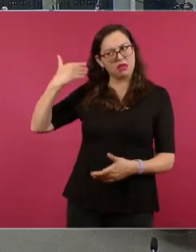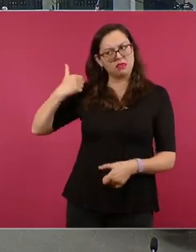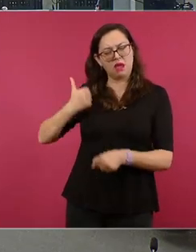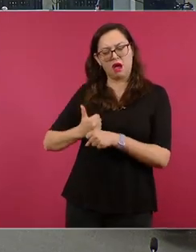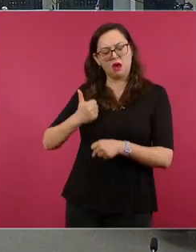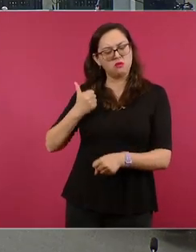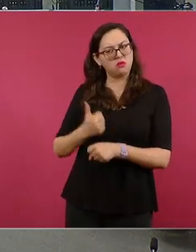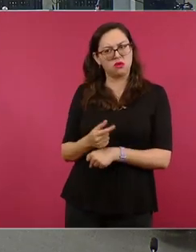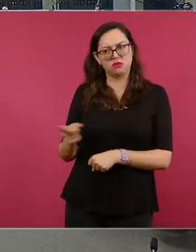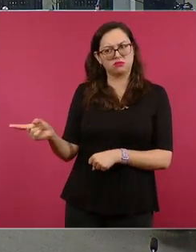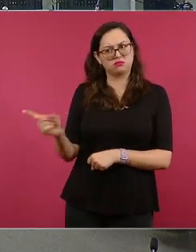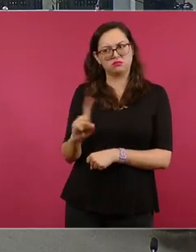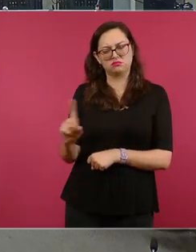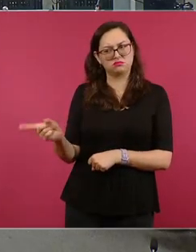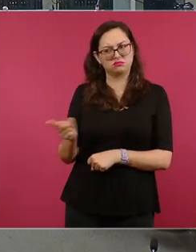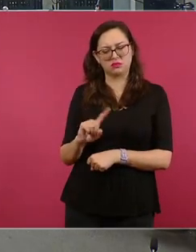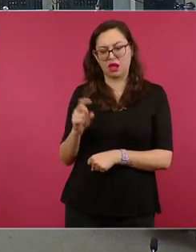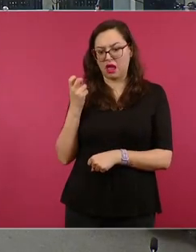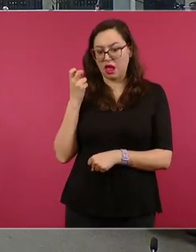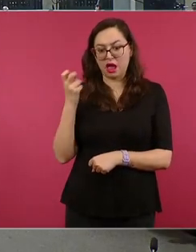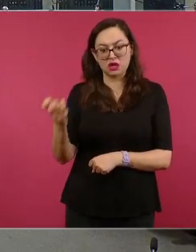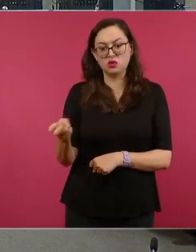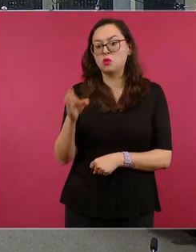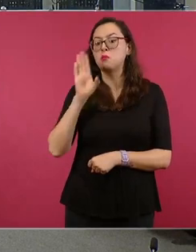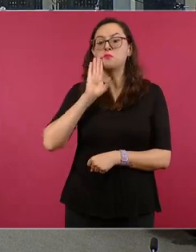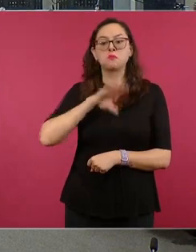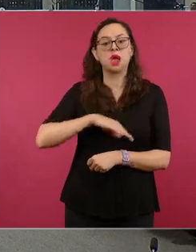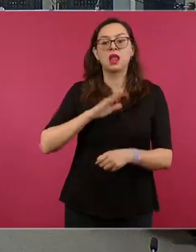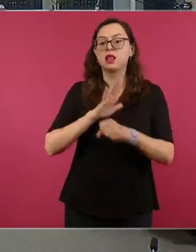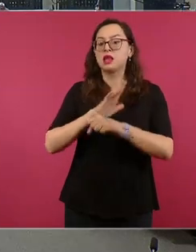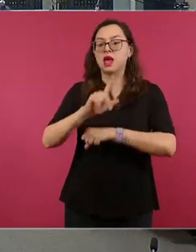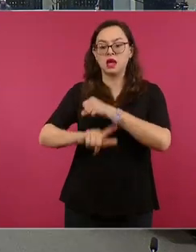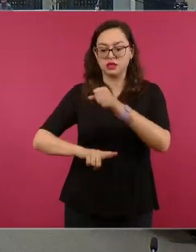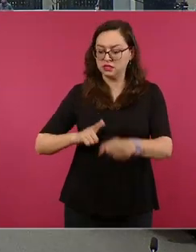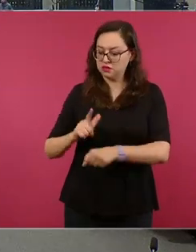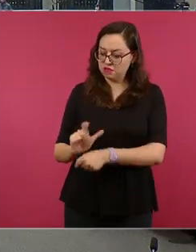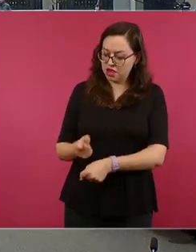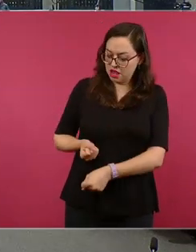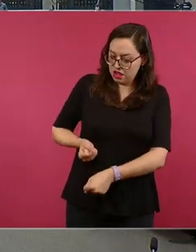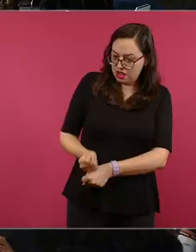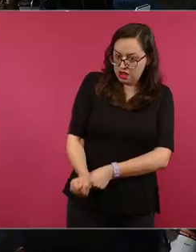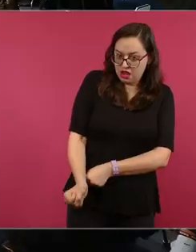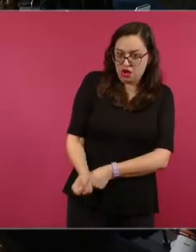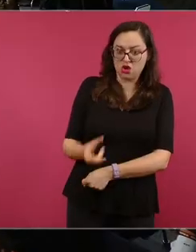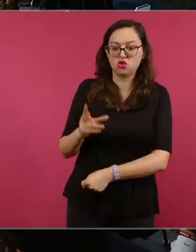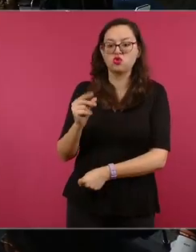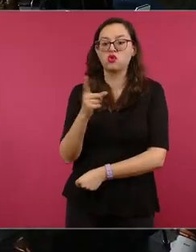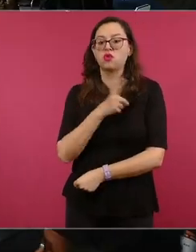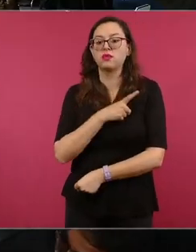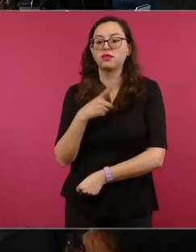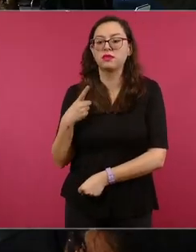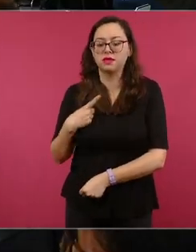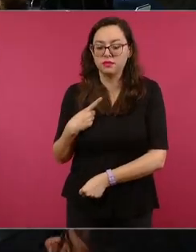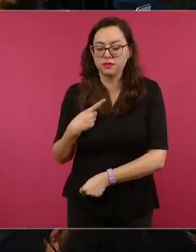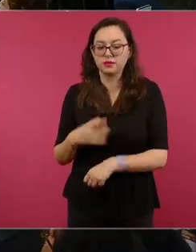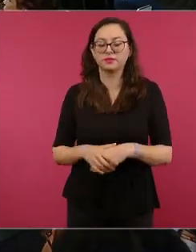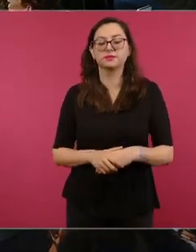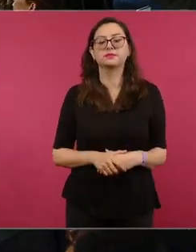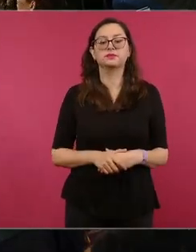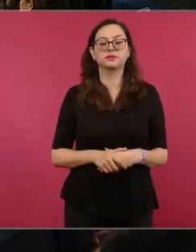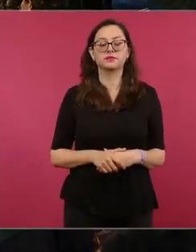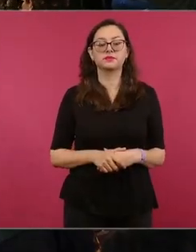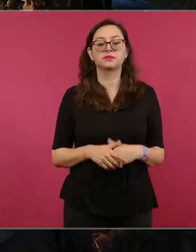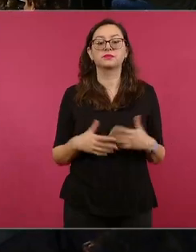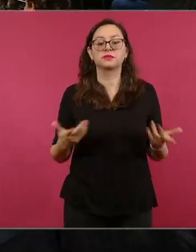que se puede seguir conservando costumbres y tradiciones sin que se lastime a ningún ser vivo. Más aún,